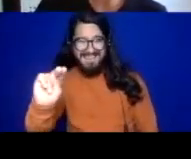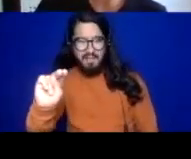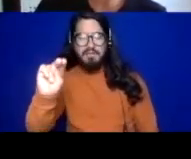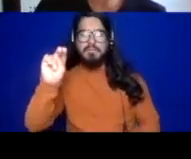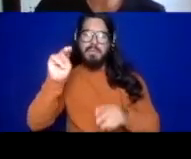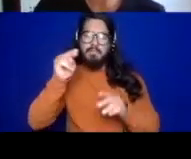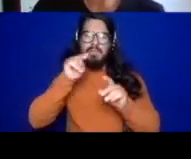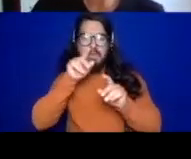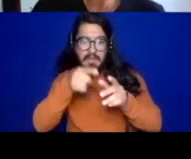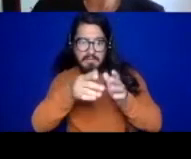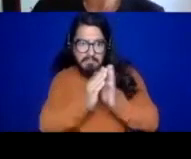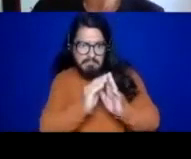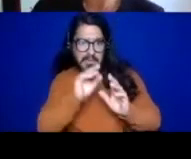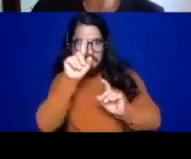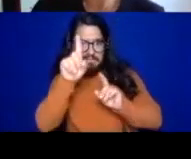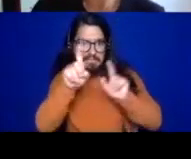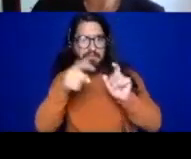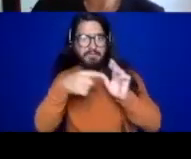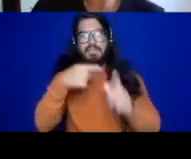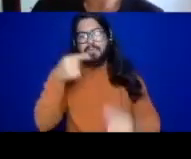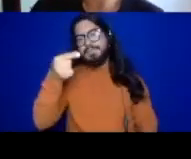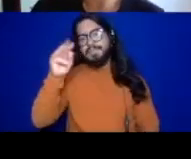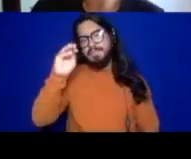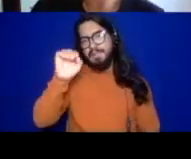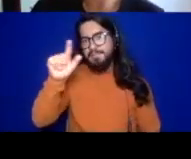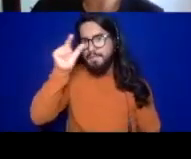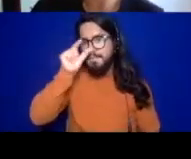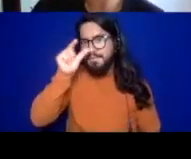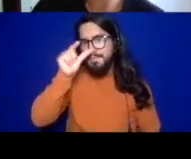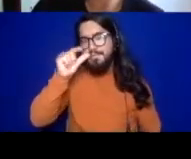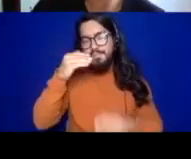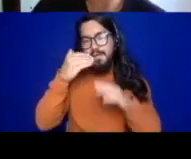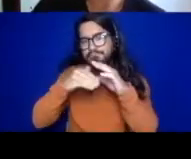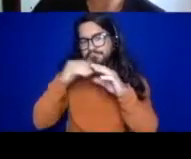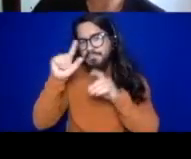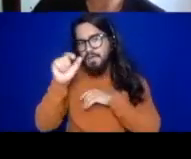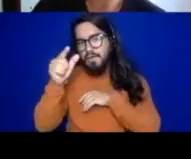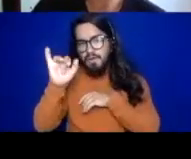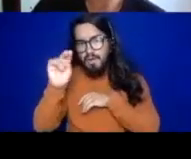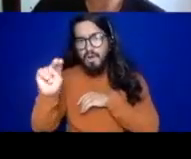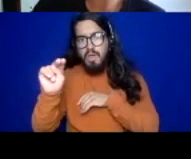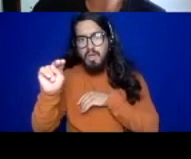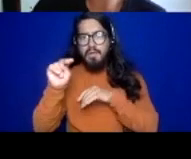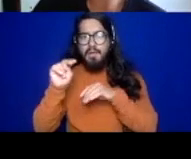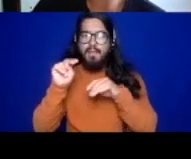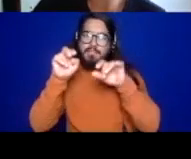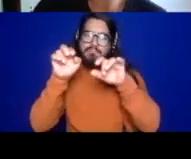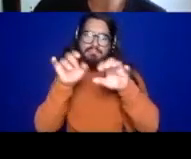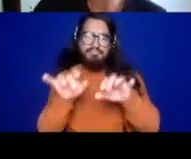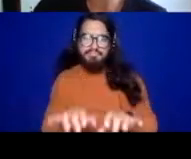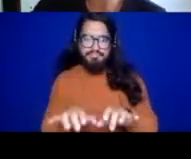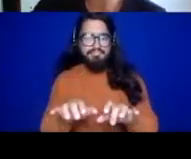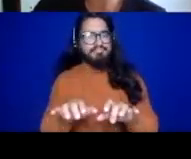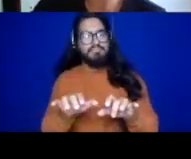si aquí yo digo iniciar acceso o lo que como se llama login, yo puedo poner el login o el inicio